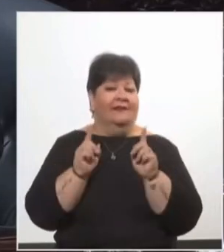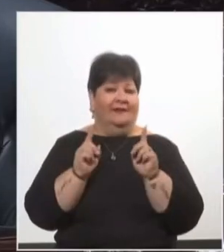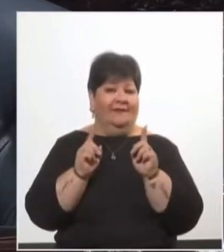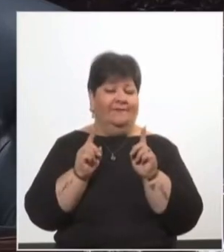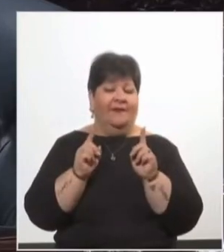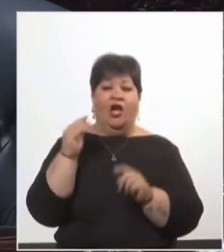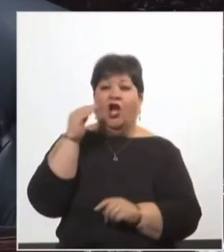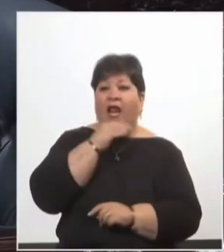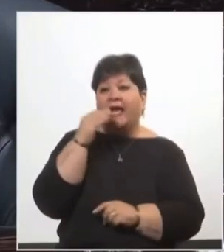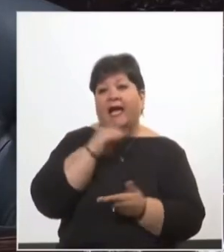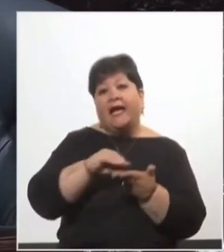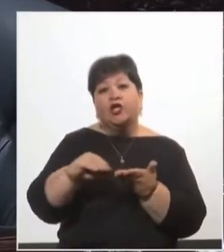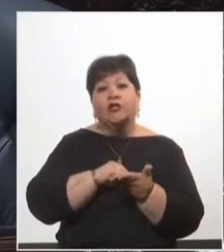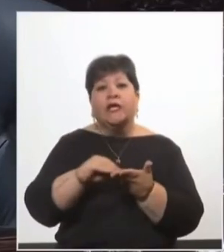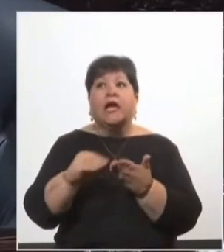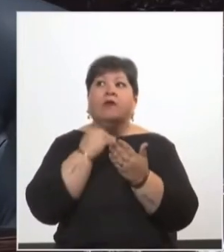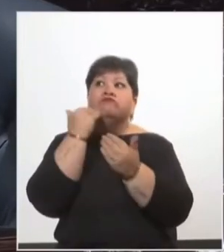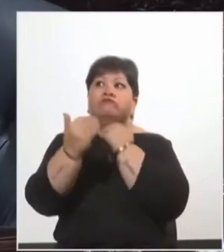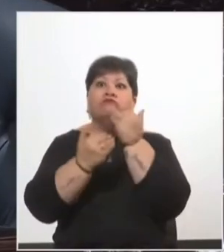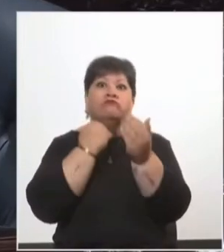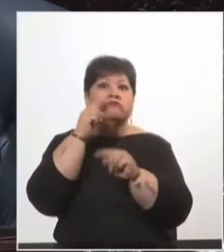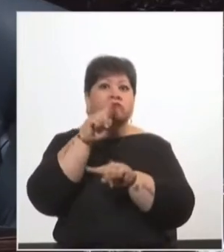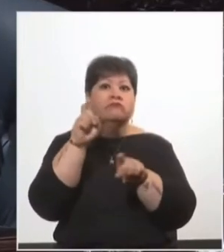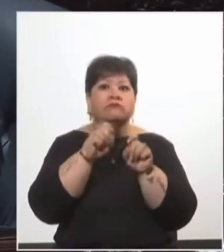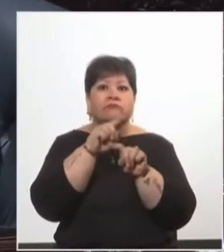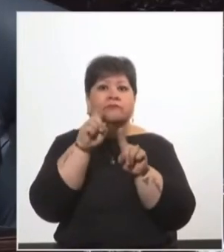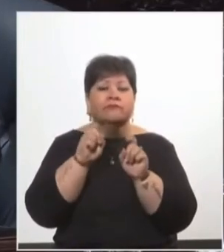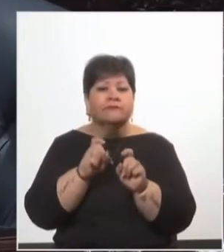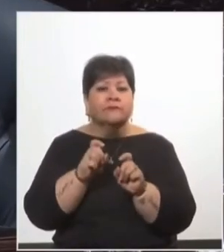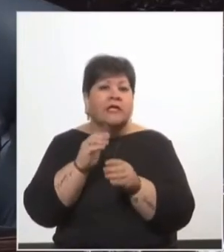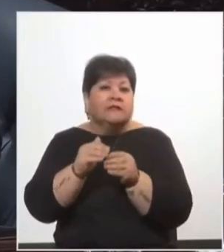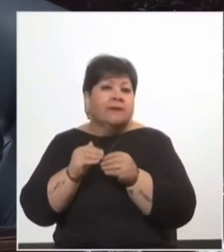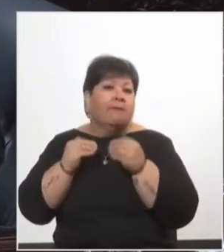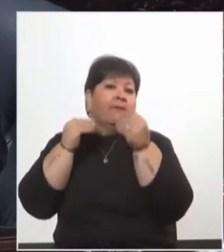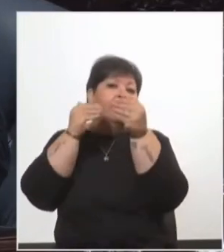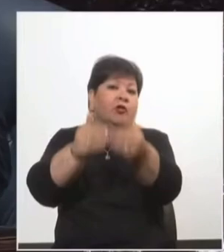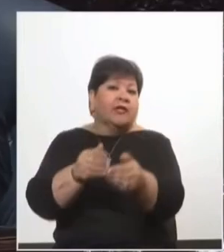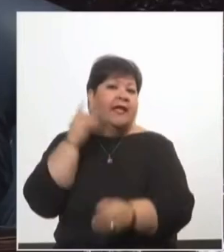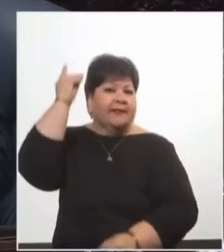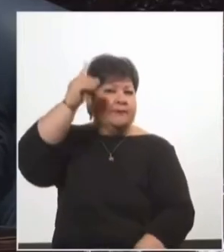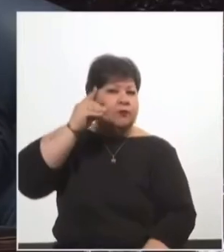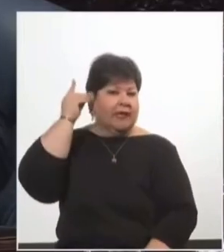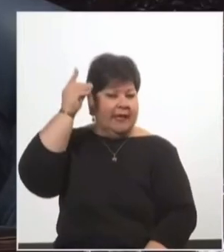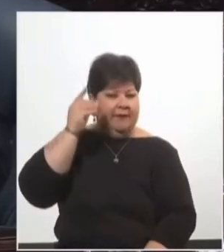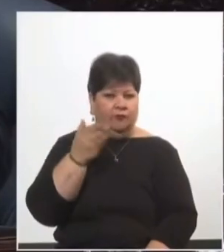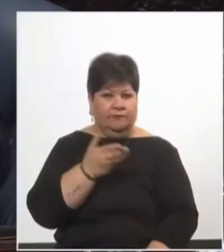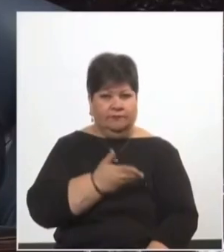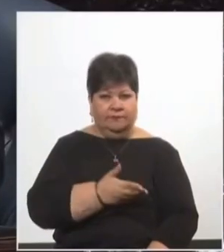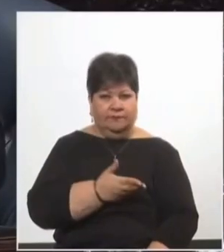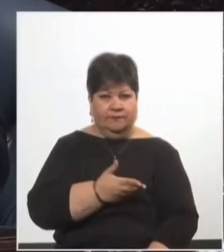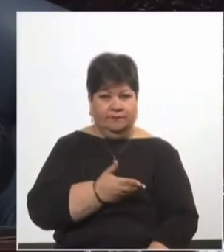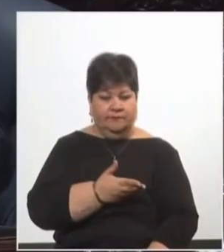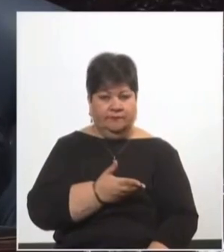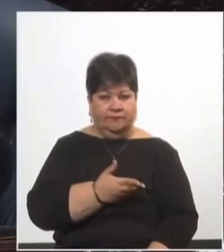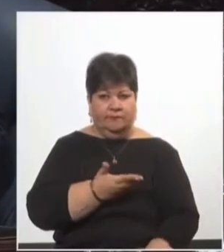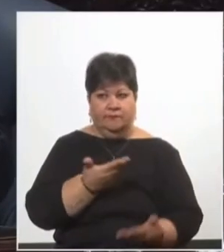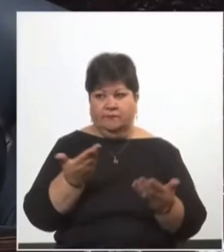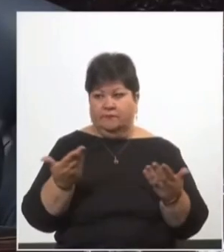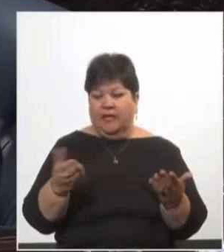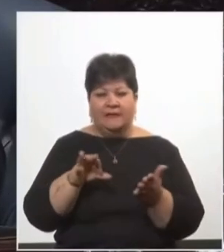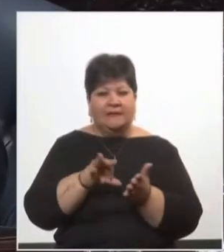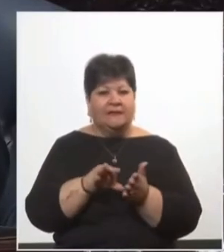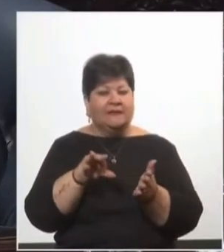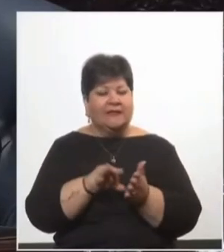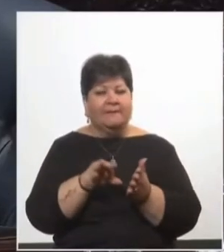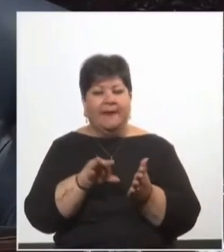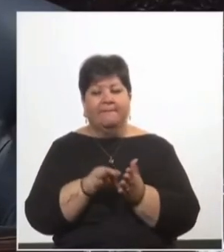caja notarial no sabemos qué va a pasar. Se posterga para diputados. O sea que quizás sea sistema